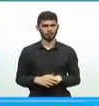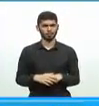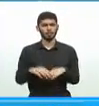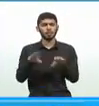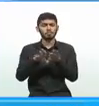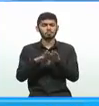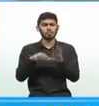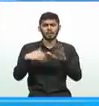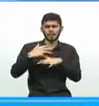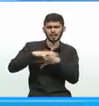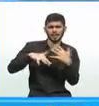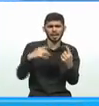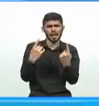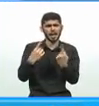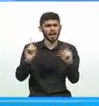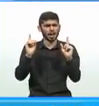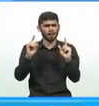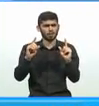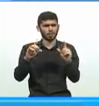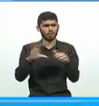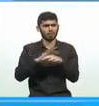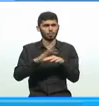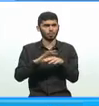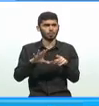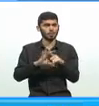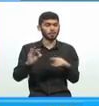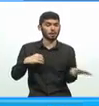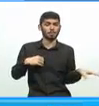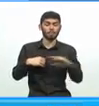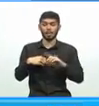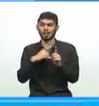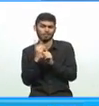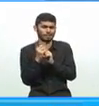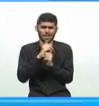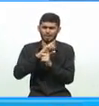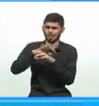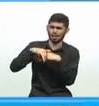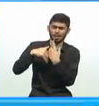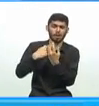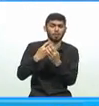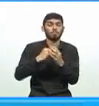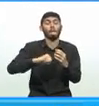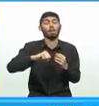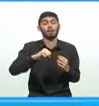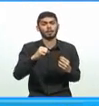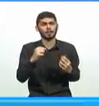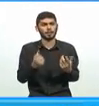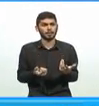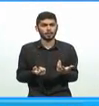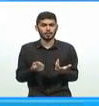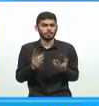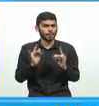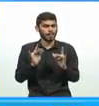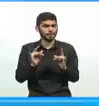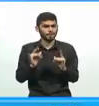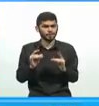jugada rara des que justo cro mal nosotros nos metemos en el arco fue medio medio raro un empate dentro de todo CCH fí como decís